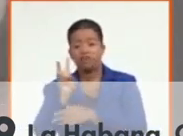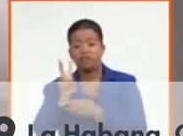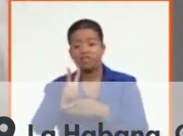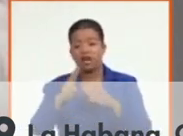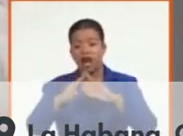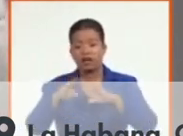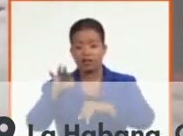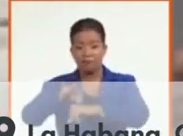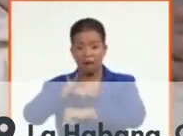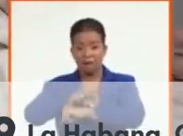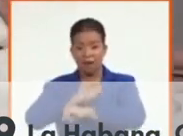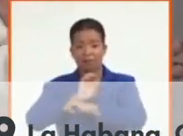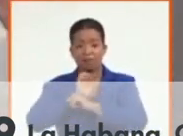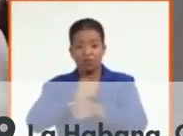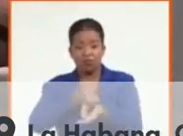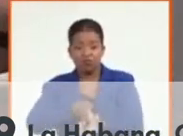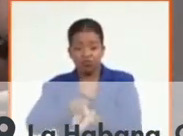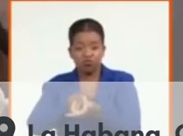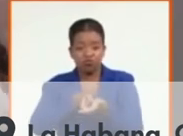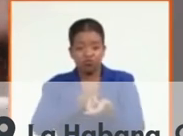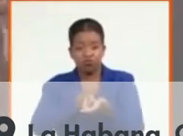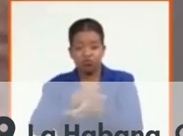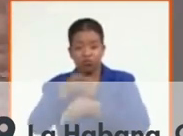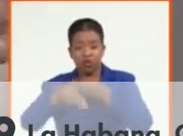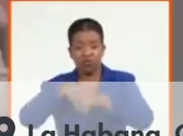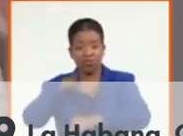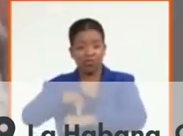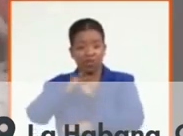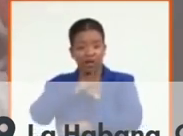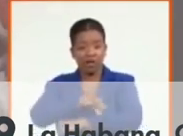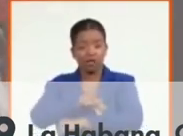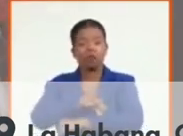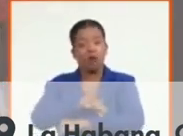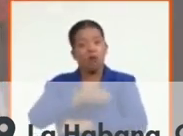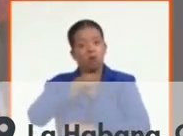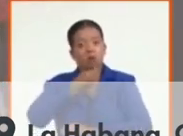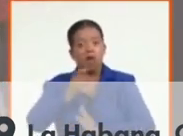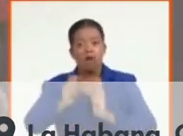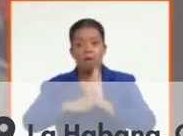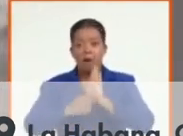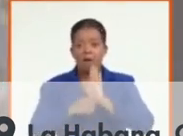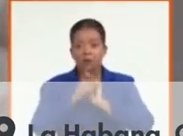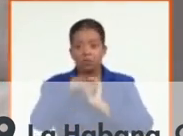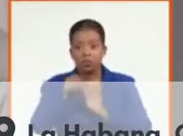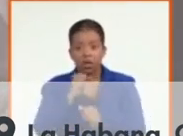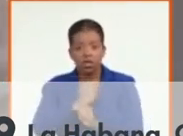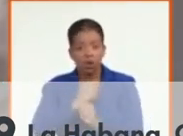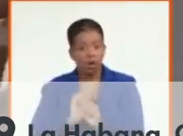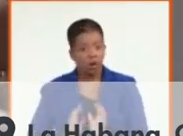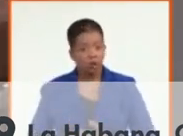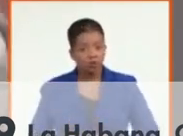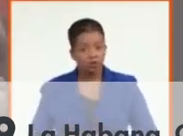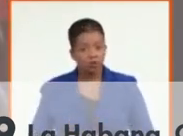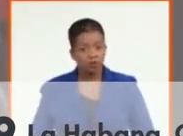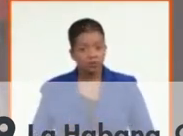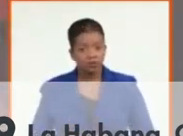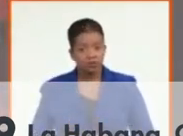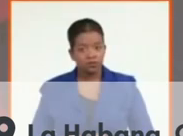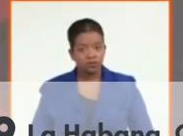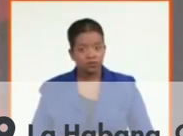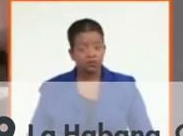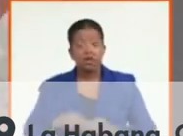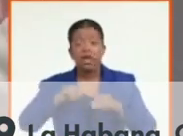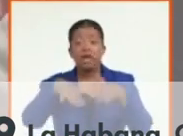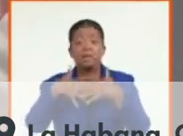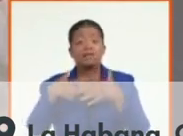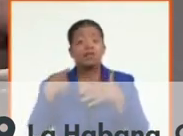porque es una situación que estamos enfrentando ahora bueno pudiera hacer eso una ubicación porque la entidad tiene que hacer gestión de empleo para sus trabajadores